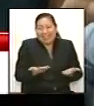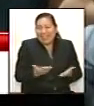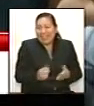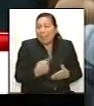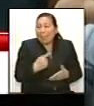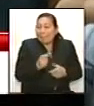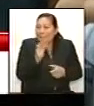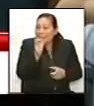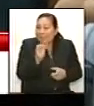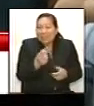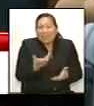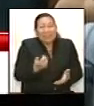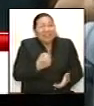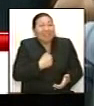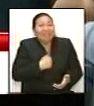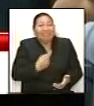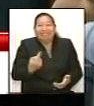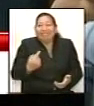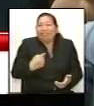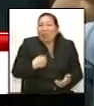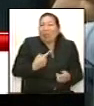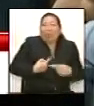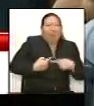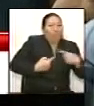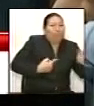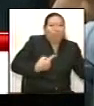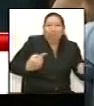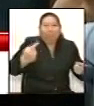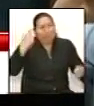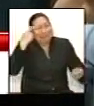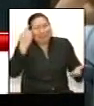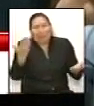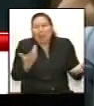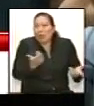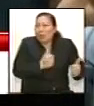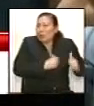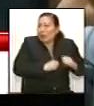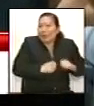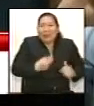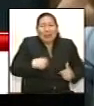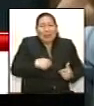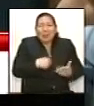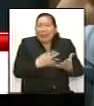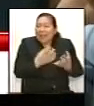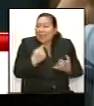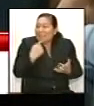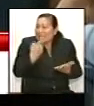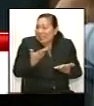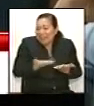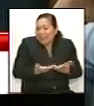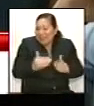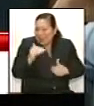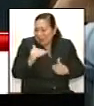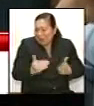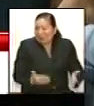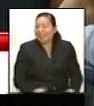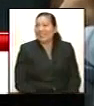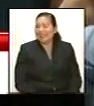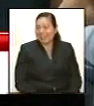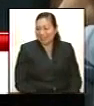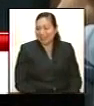servicios personales, es incómodo que me pasen una ventanilla, me pasen a otra, imagínense para una víctima. Entonces lo que nosotros menos queremos es victimizarlos.